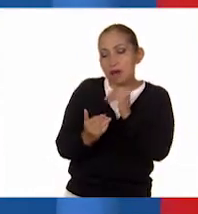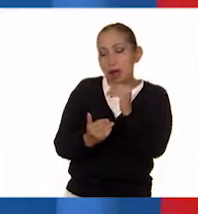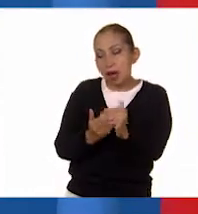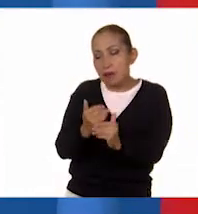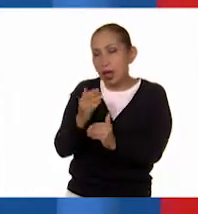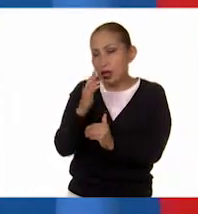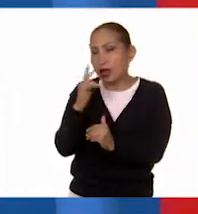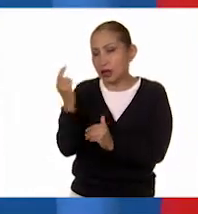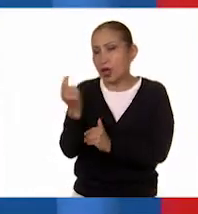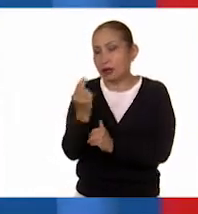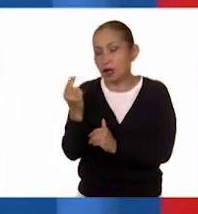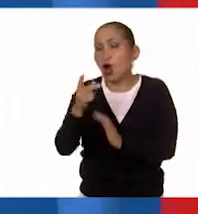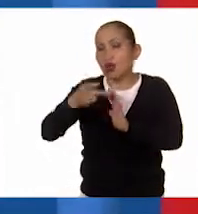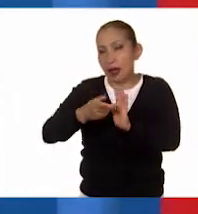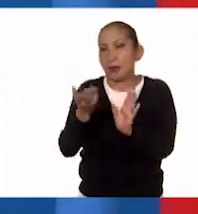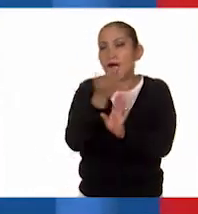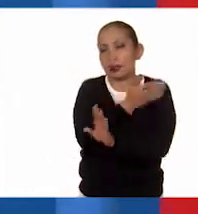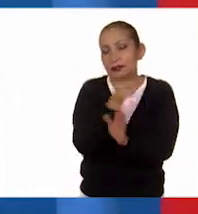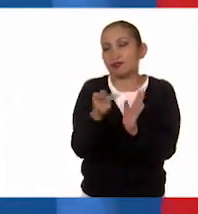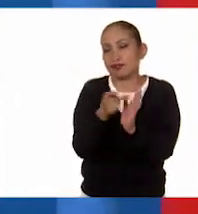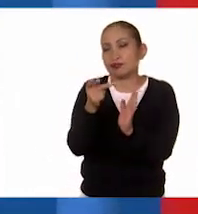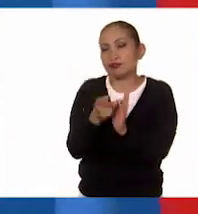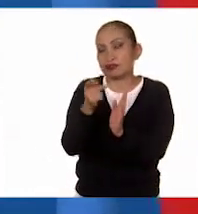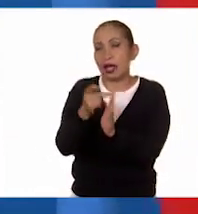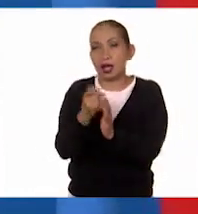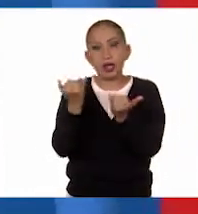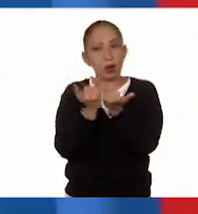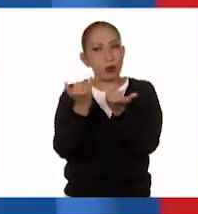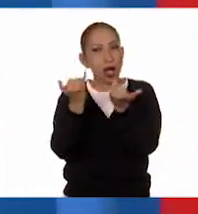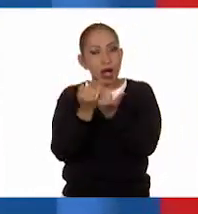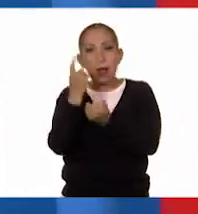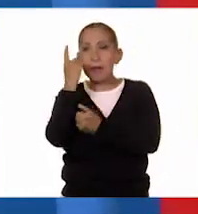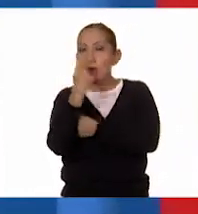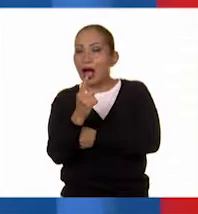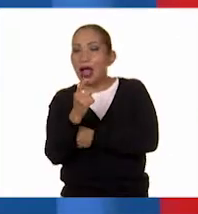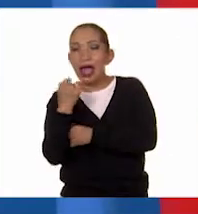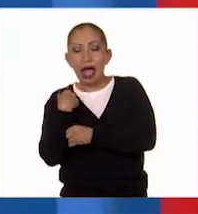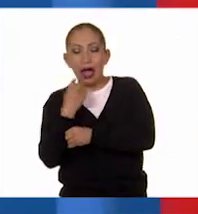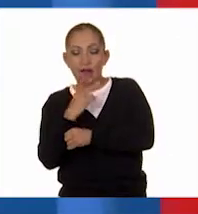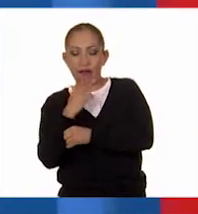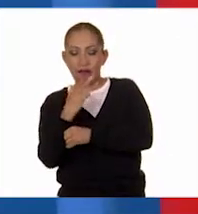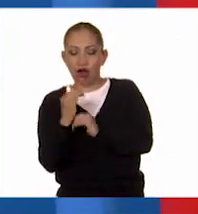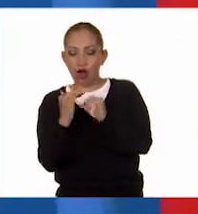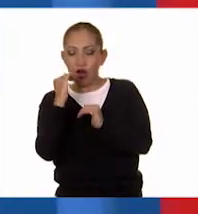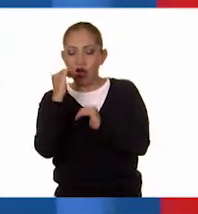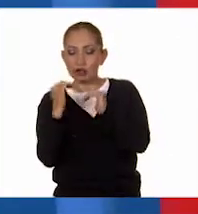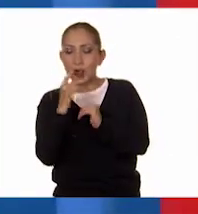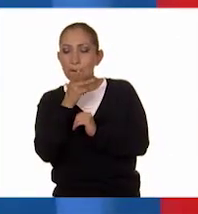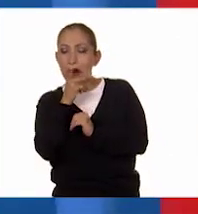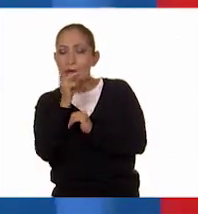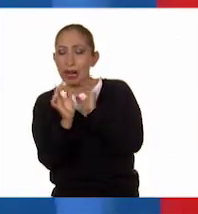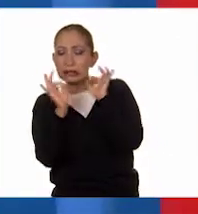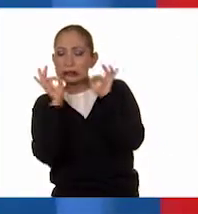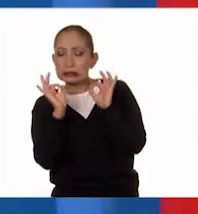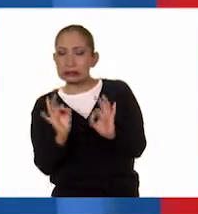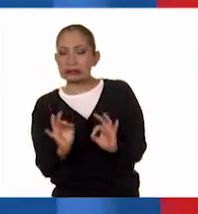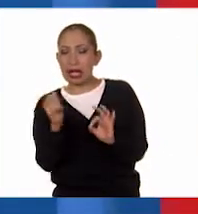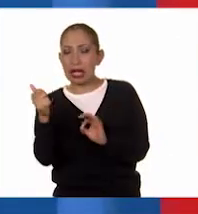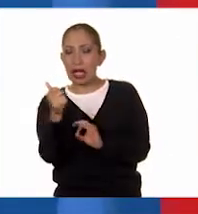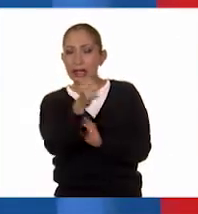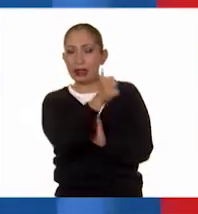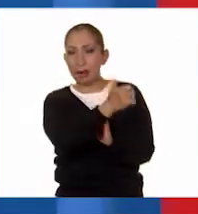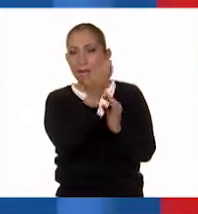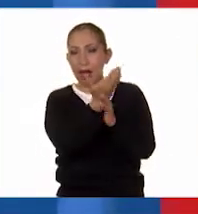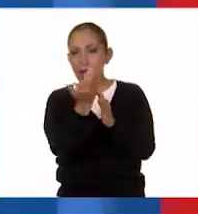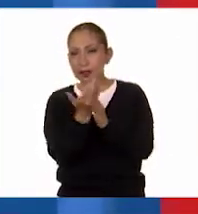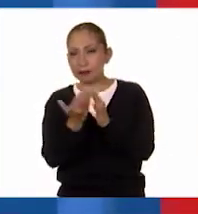creo que hubiera necesitado releerlo varias veces, igual que para definir la entonación y la pronunciación más adecuada en cada pasaje